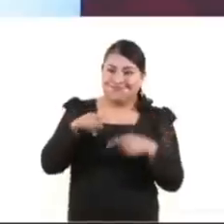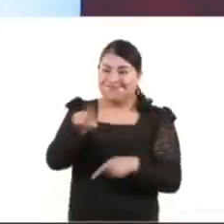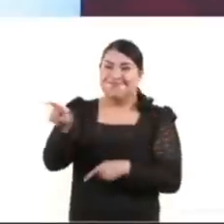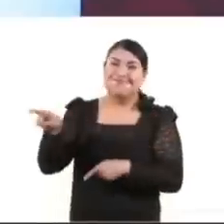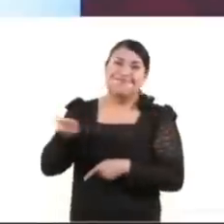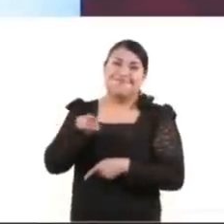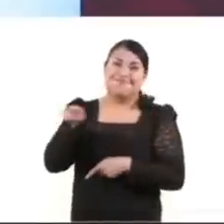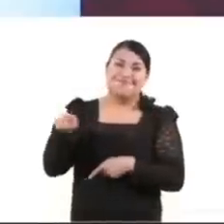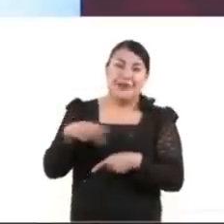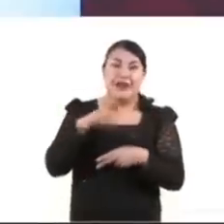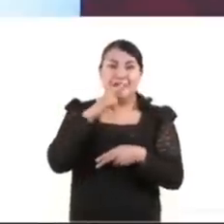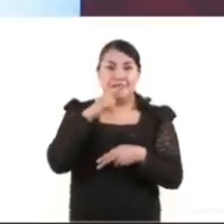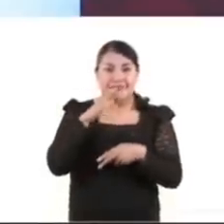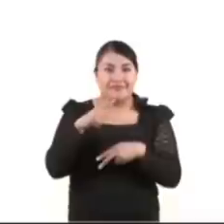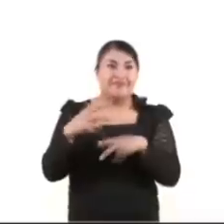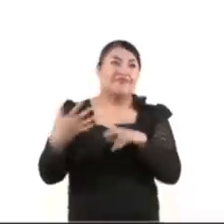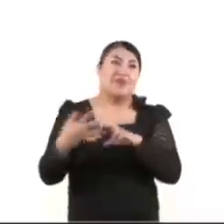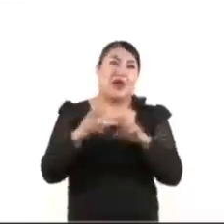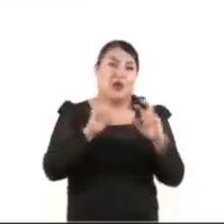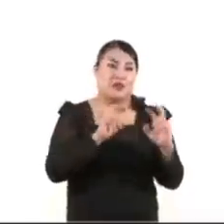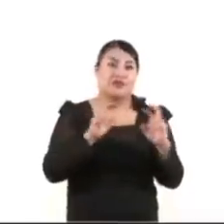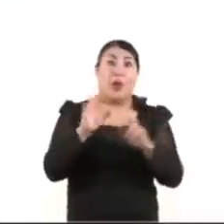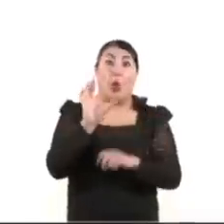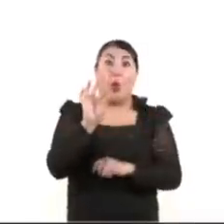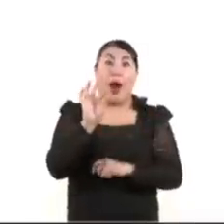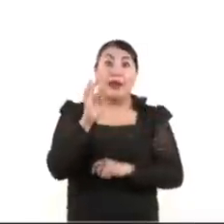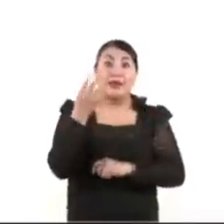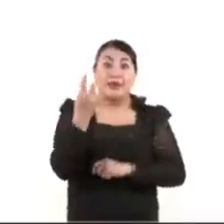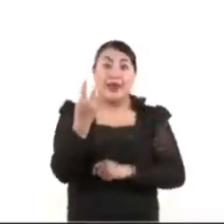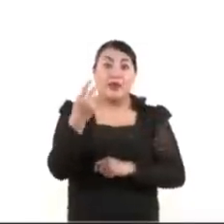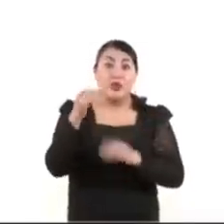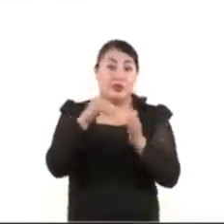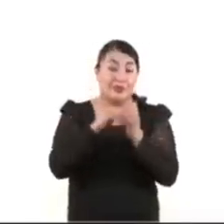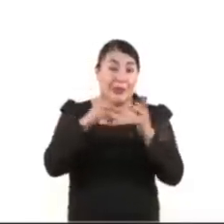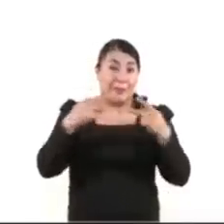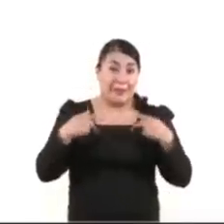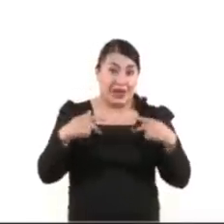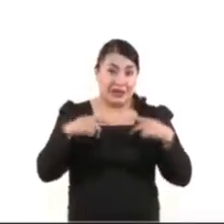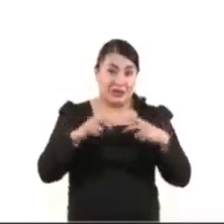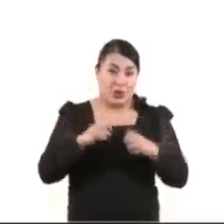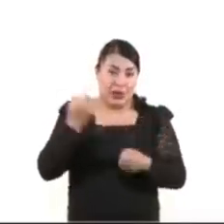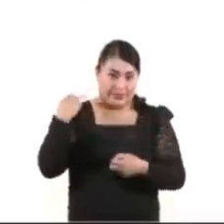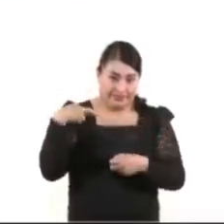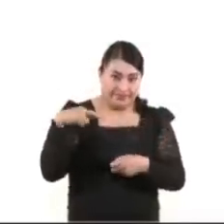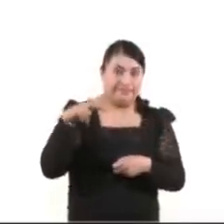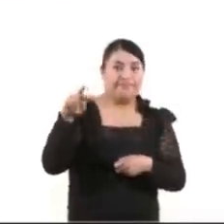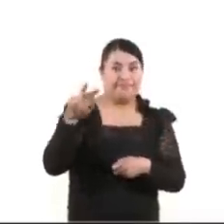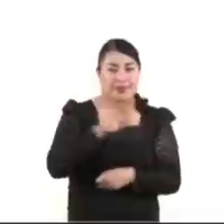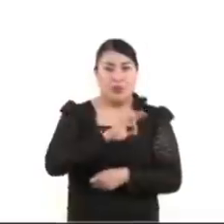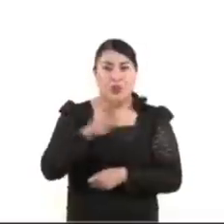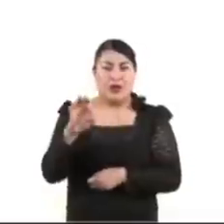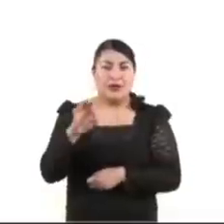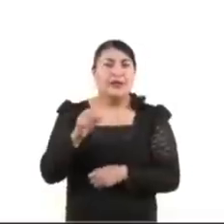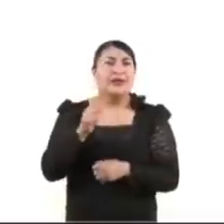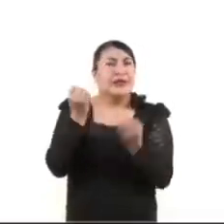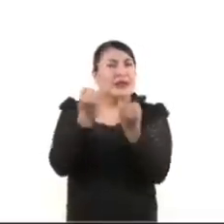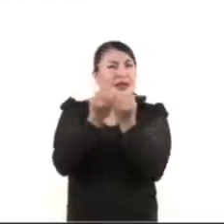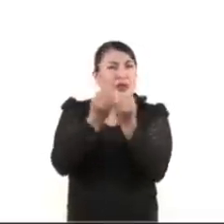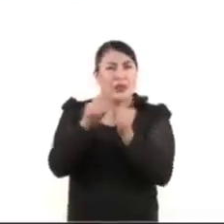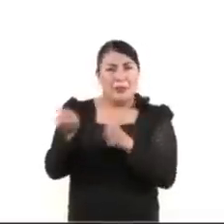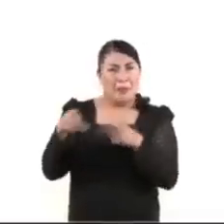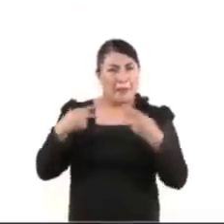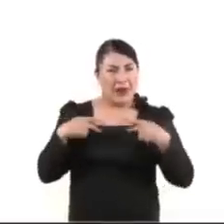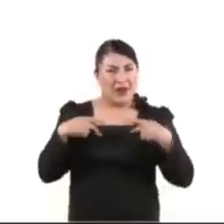plazas hasta en 42.000 lugares en un día laborable el tiempo de espera de los usuarios para el paso de las